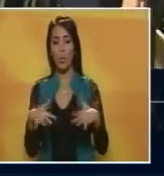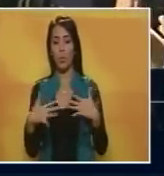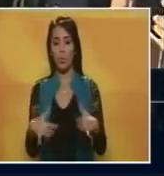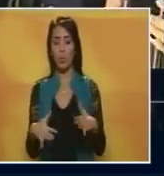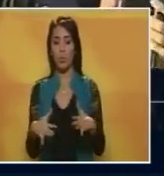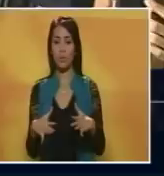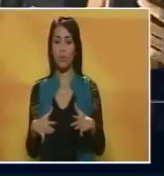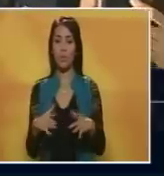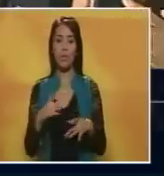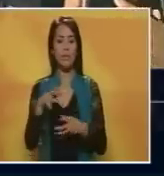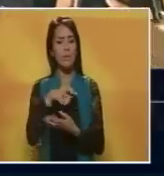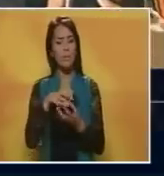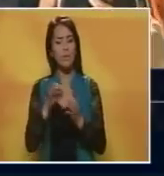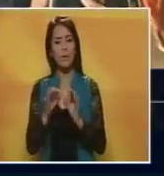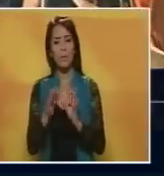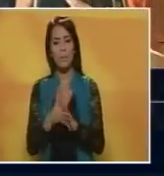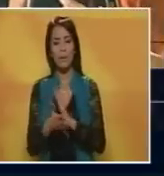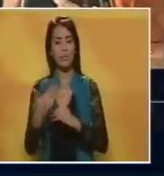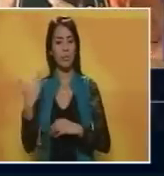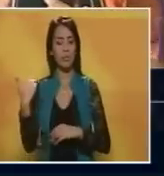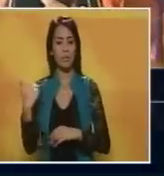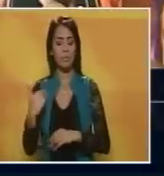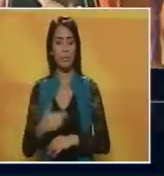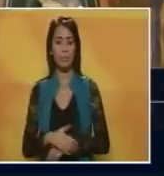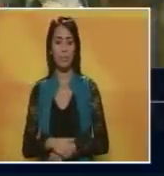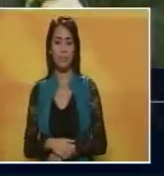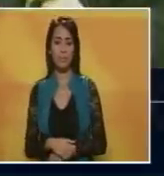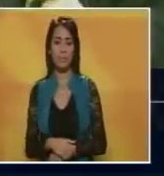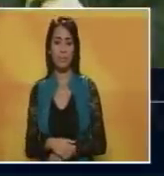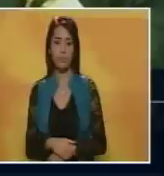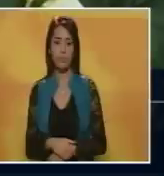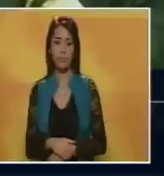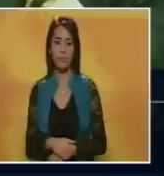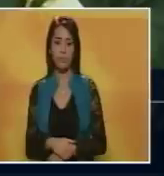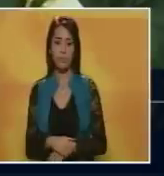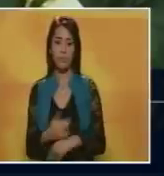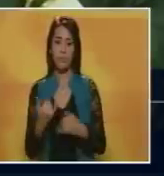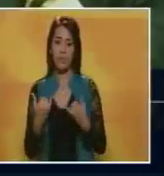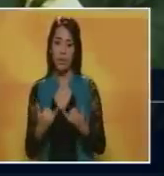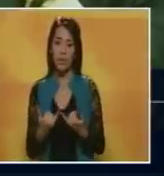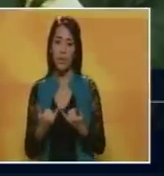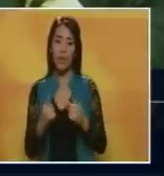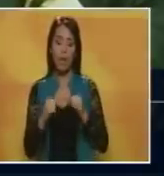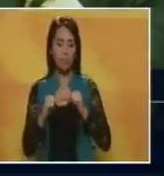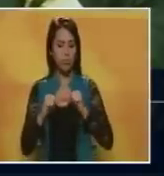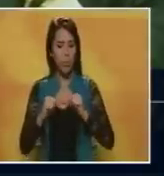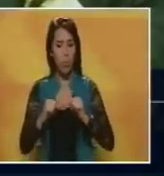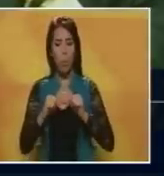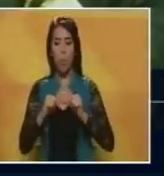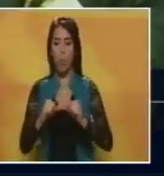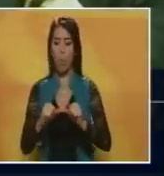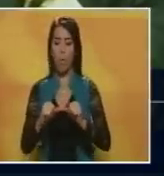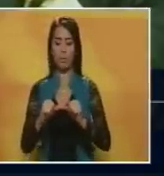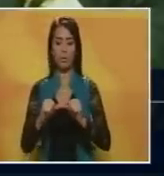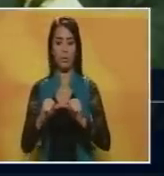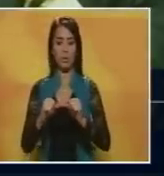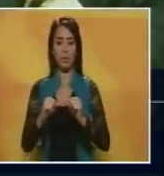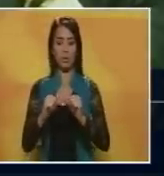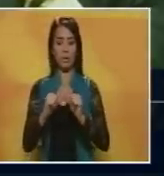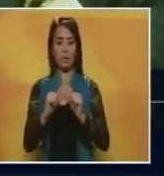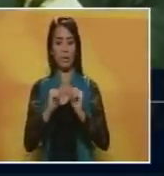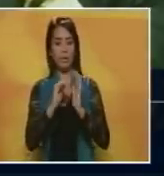que reinaba era aún mayor hemos tratado y vamos a continuar la fase de